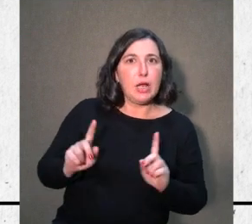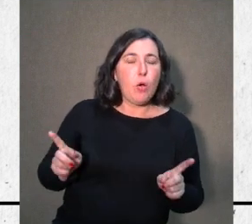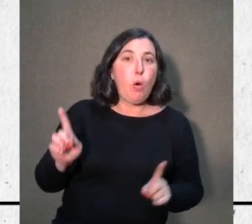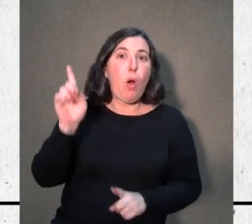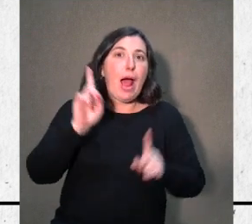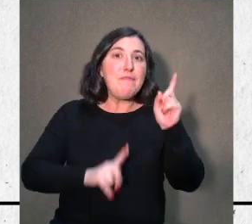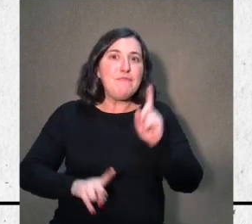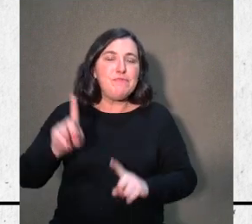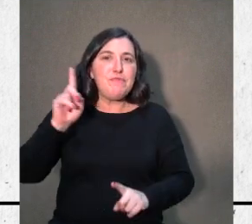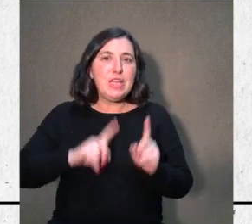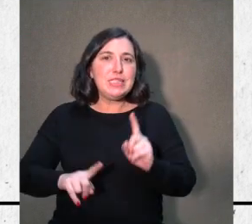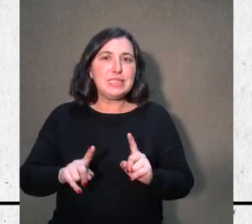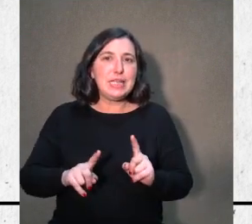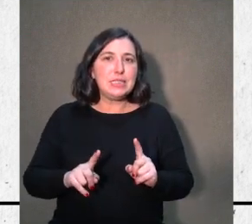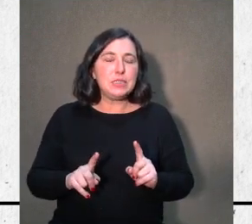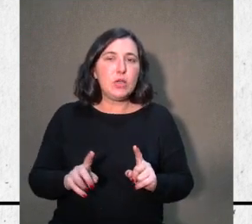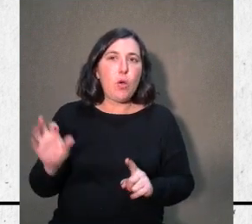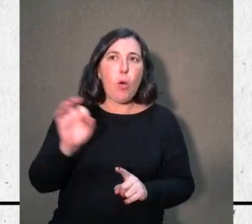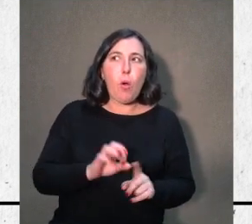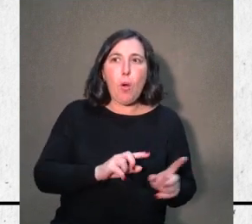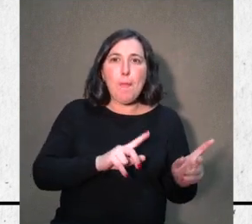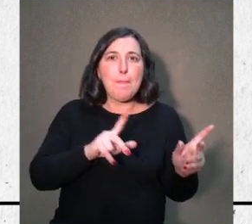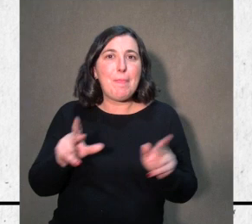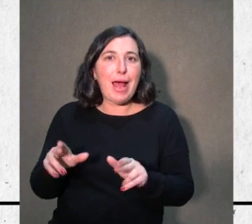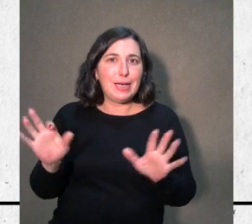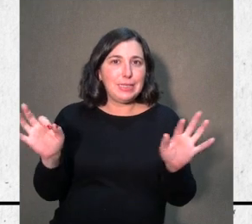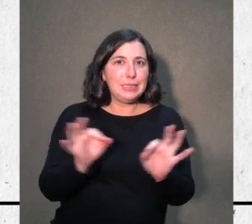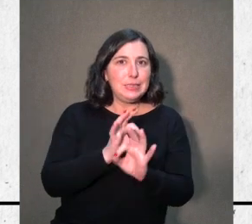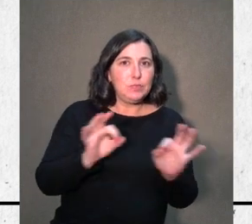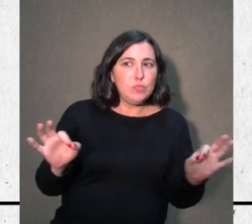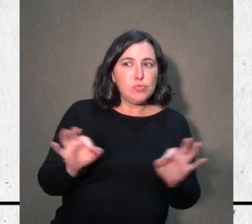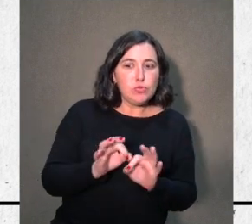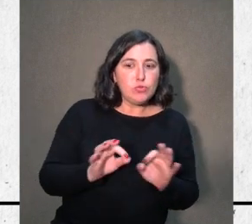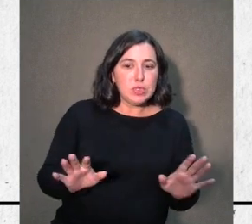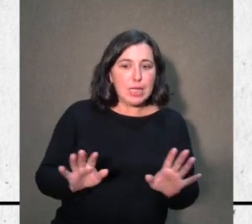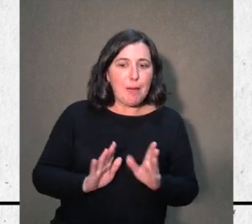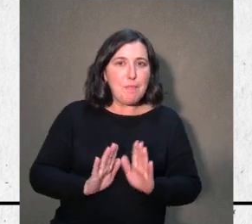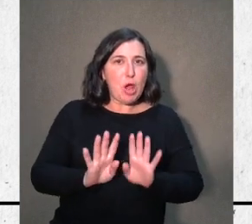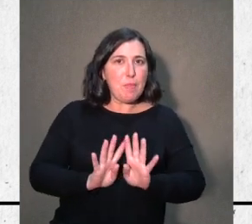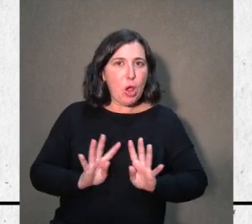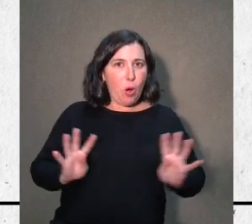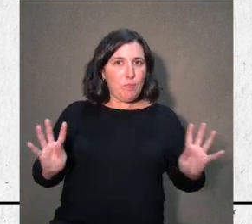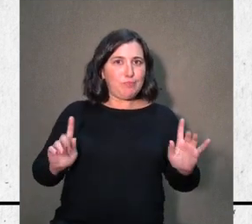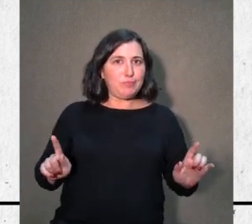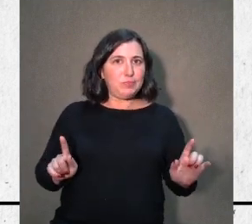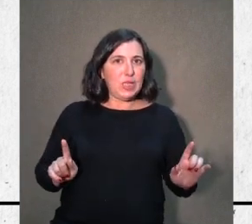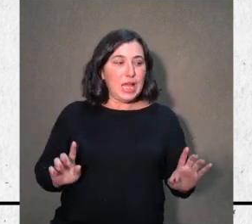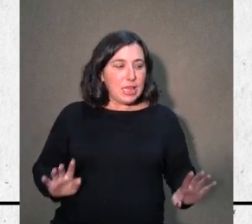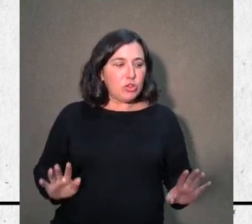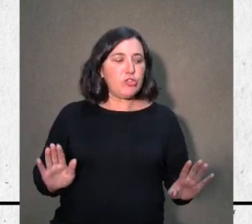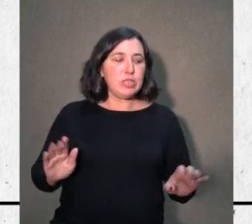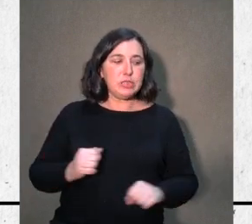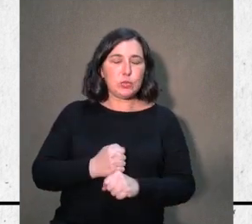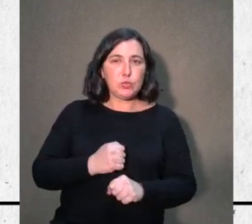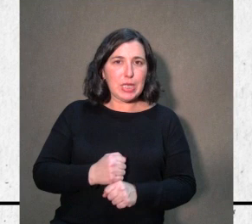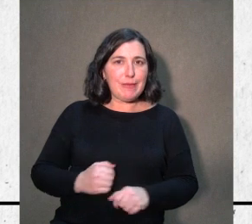o pasajes o... ¿no? Comprometidos de la fila mismo. Entonces también es un trabajo que se hizo grupal durante toda